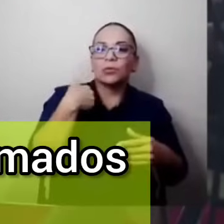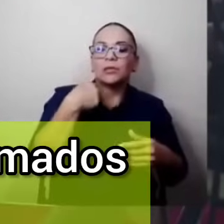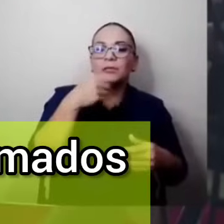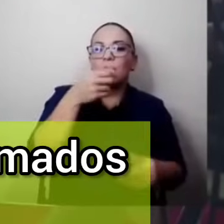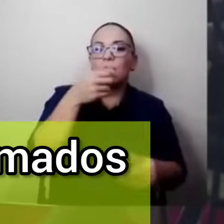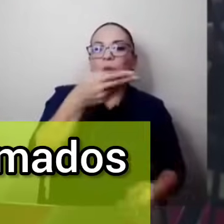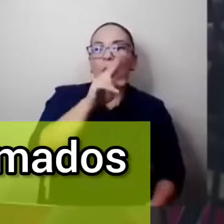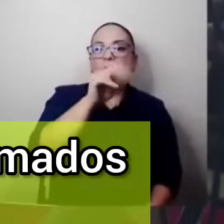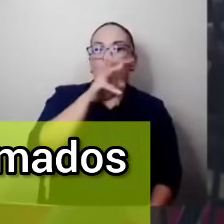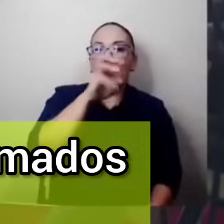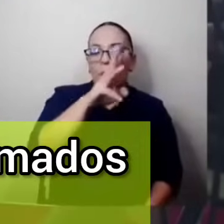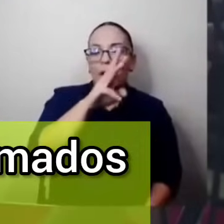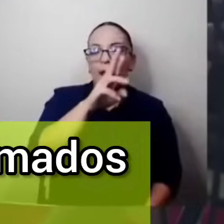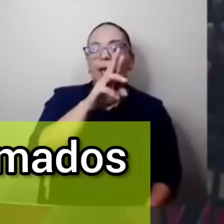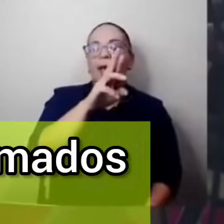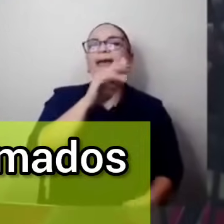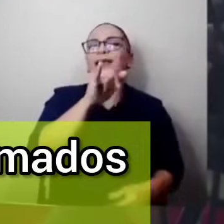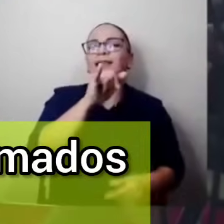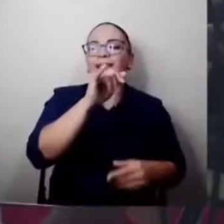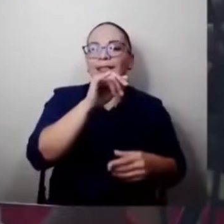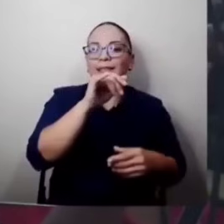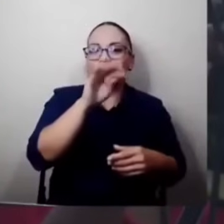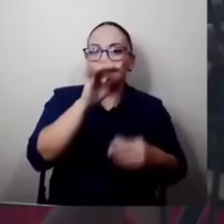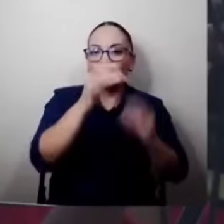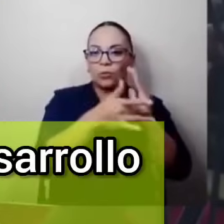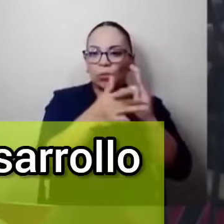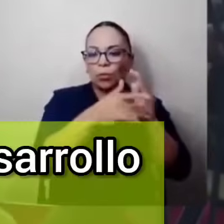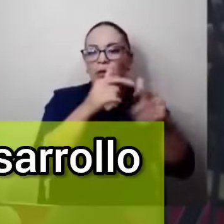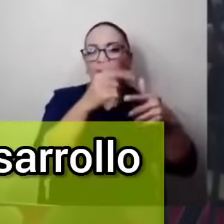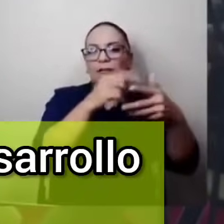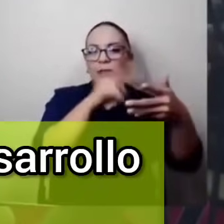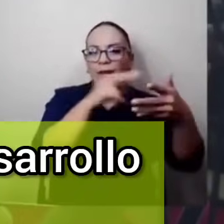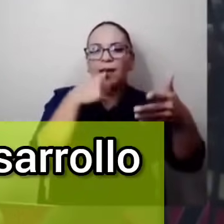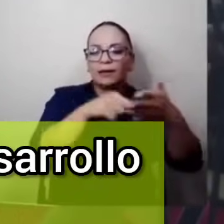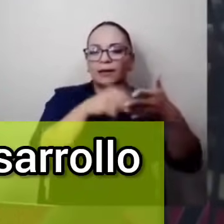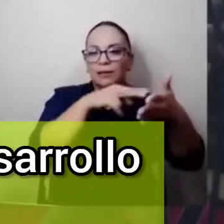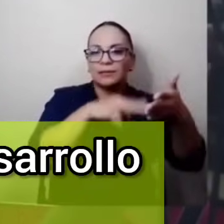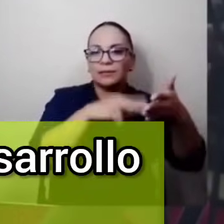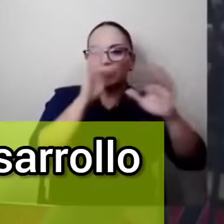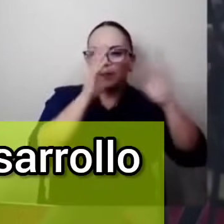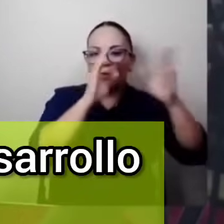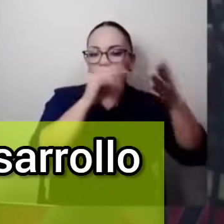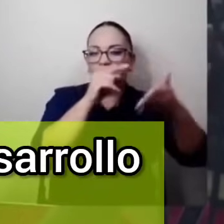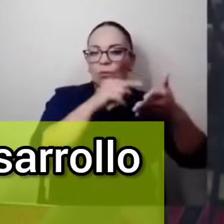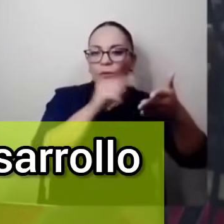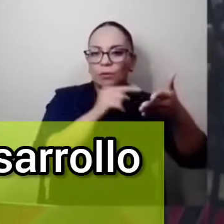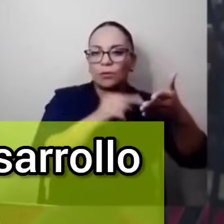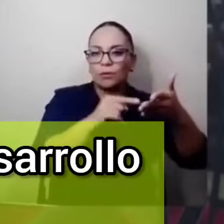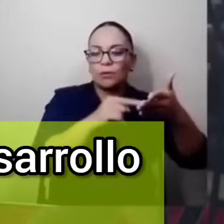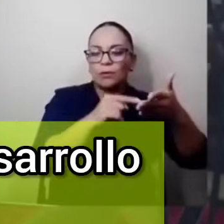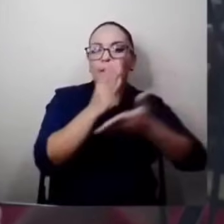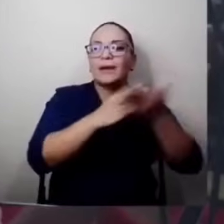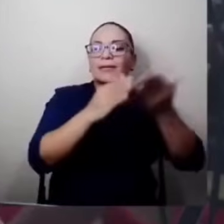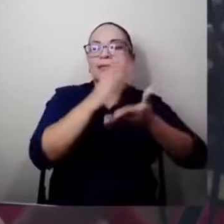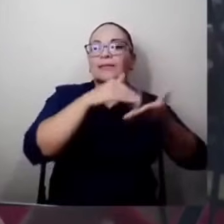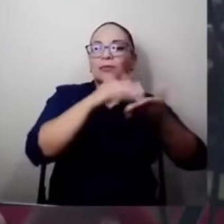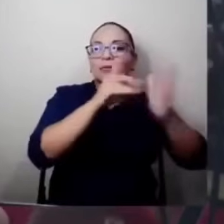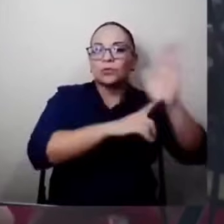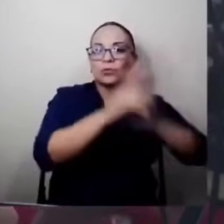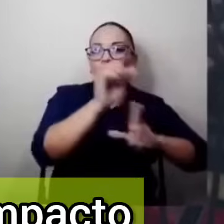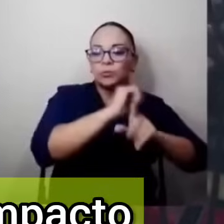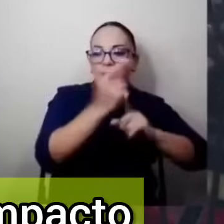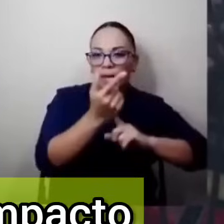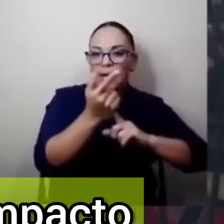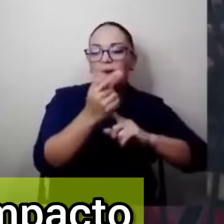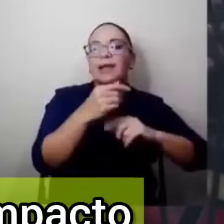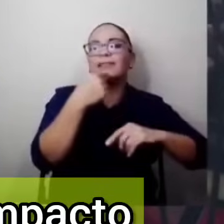de San José Costa Rica, dice, reciban, estimados señores, reciban un atento saludo de parte del Centro de Desarrollo Sostenible de CIMPE, donde dice